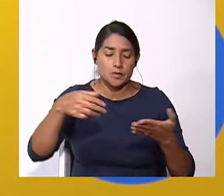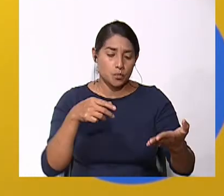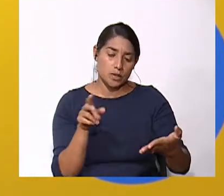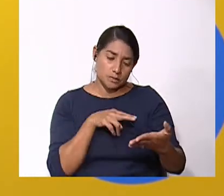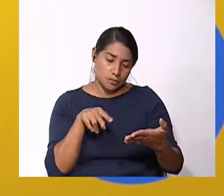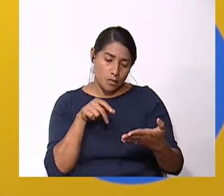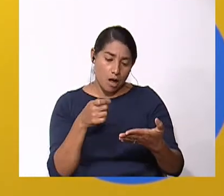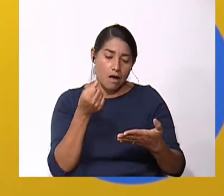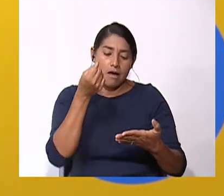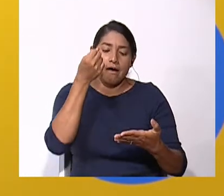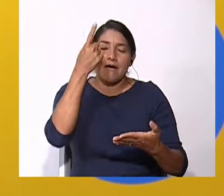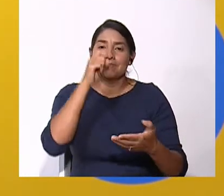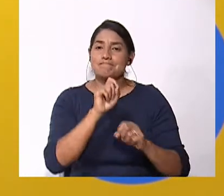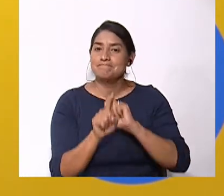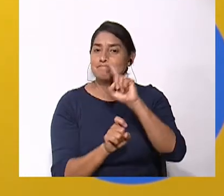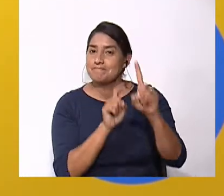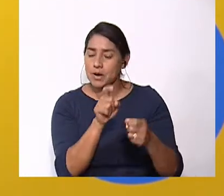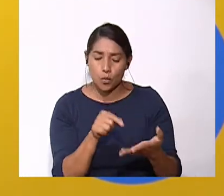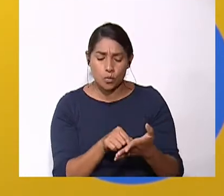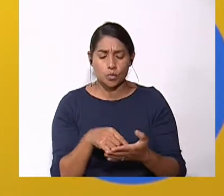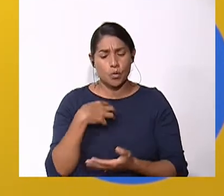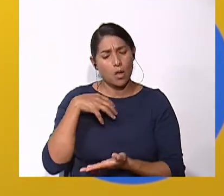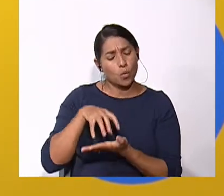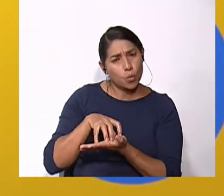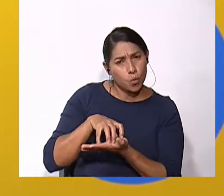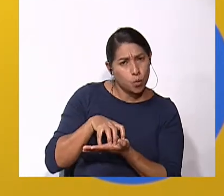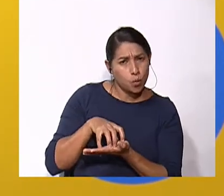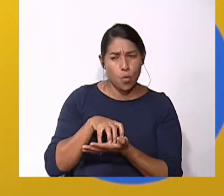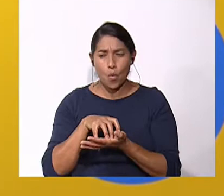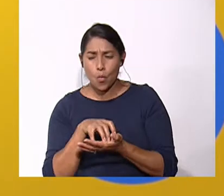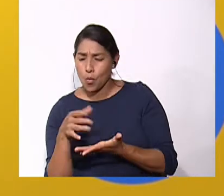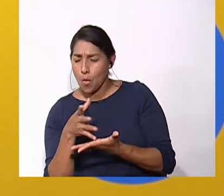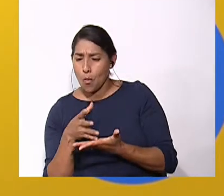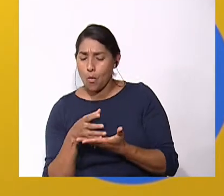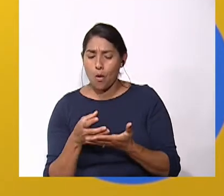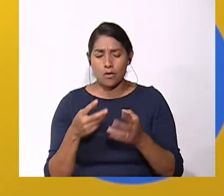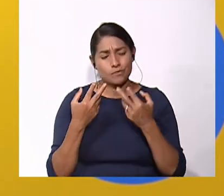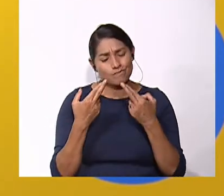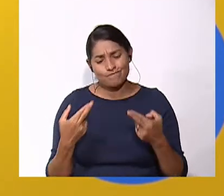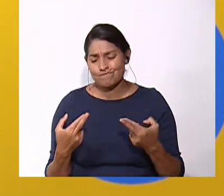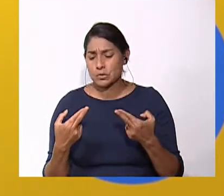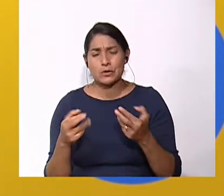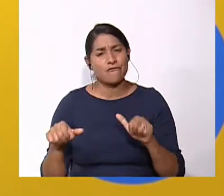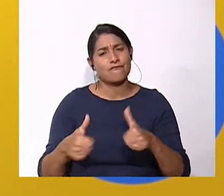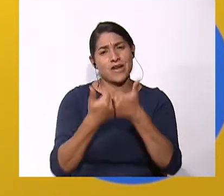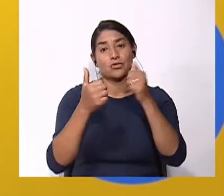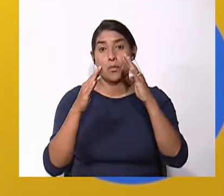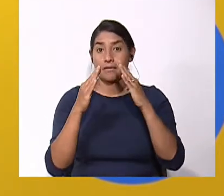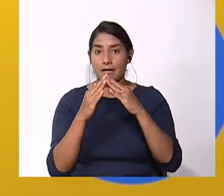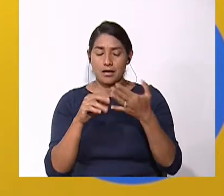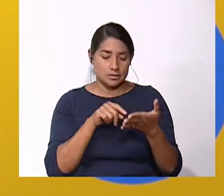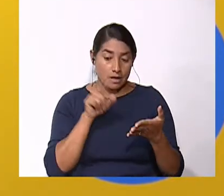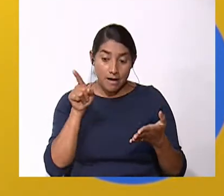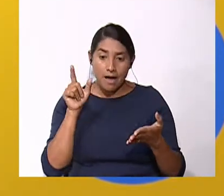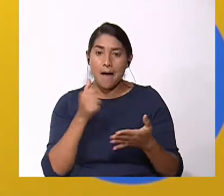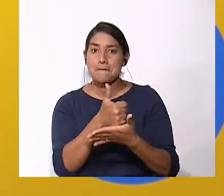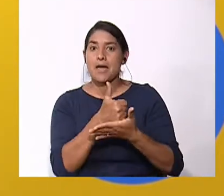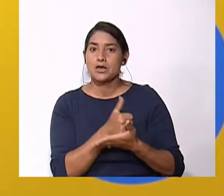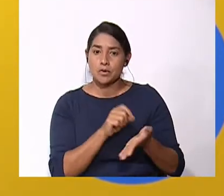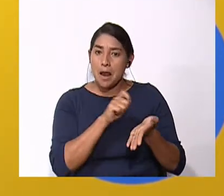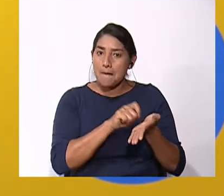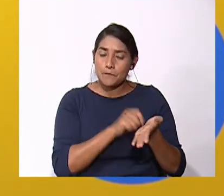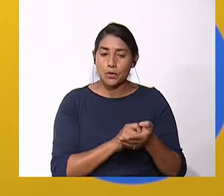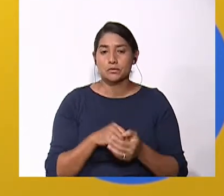medio de consulta por si nos surge alguna duda cuando estamos resolviendo el reto en casa. Les voy a dar